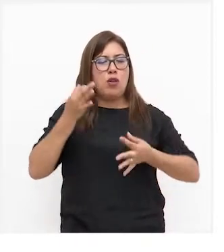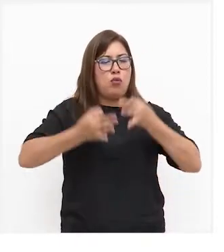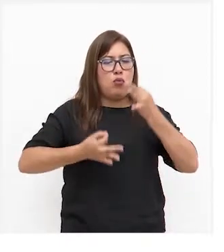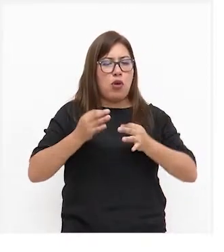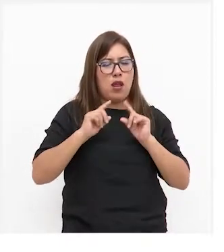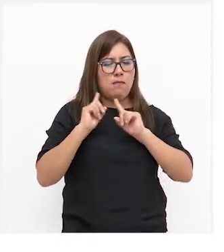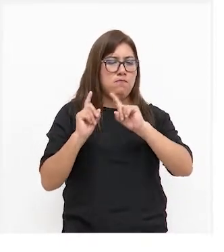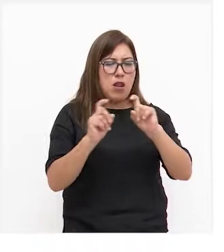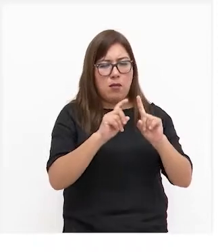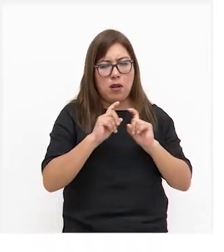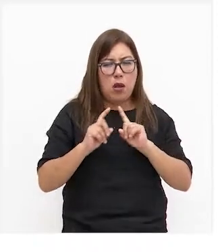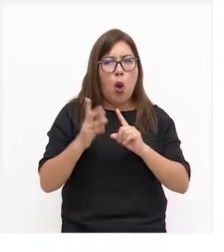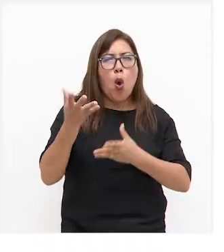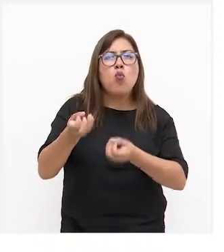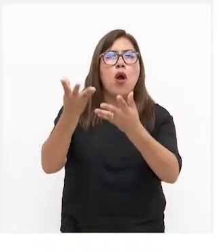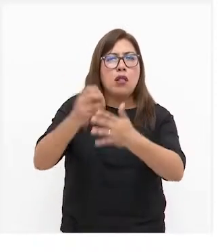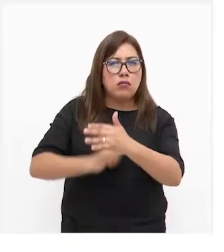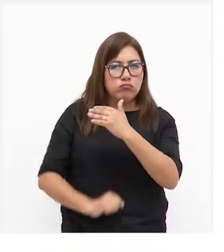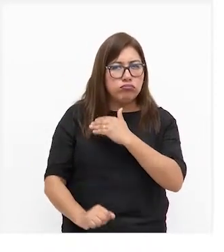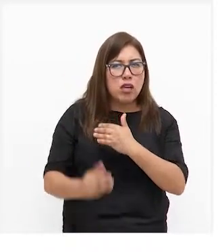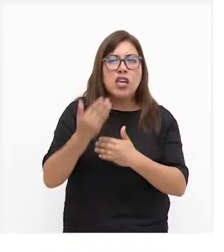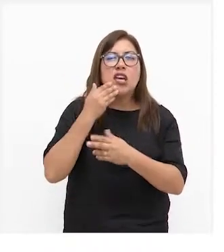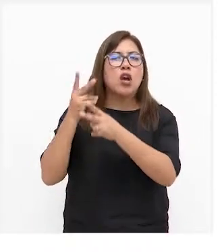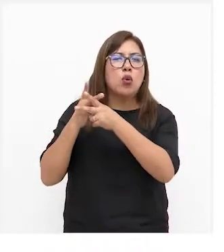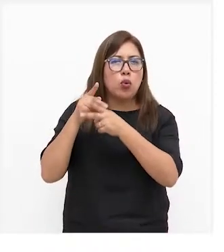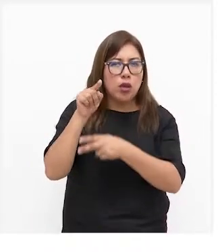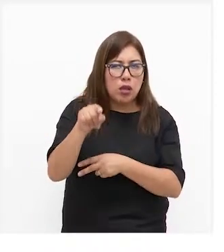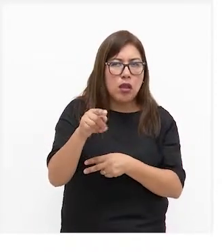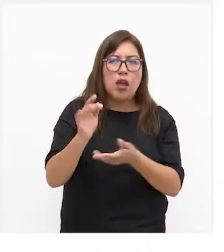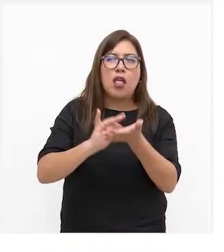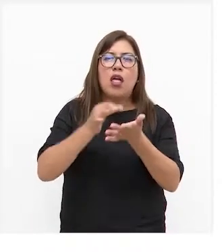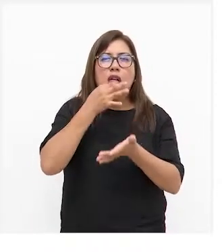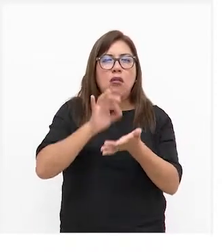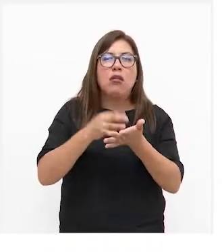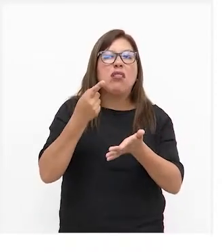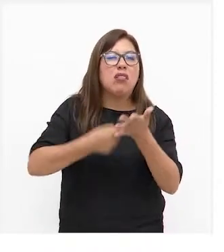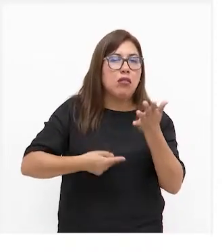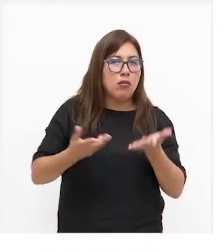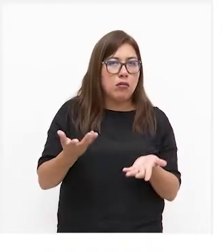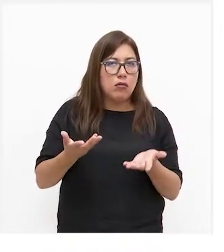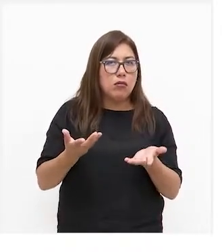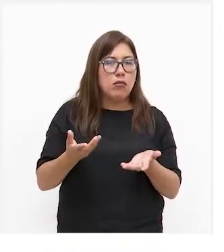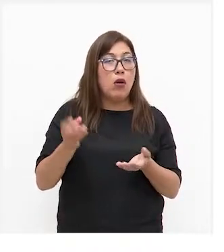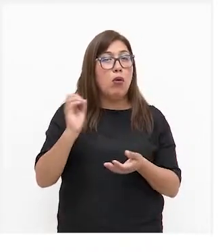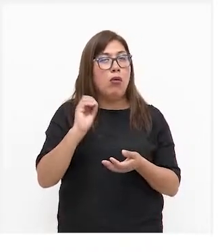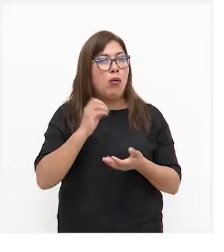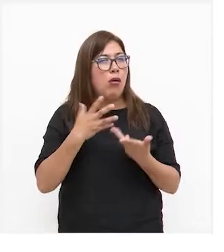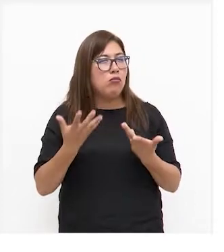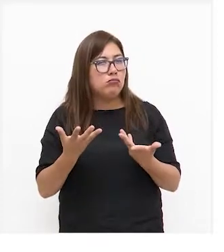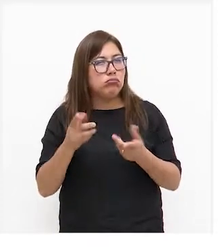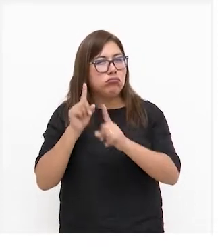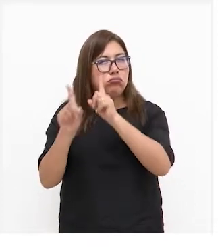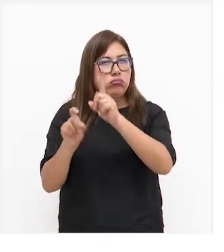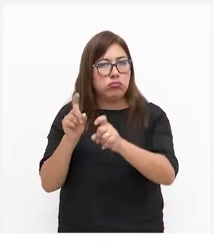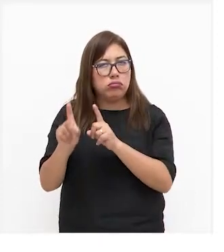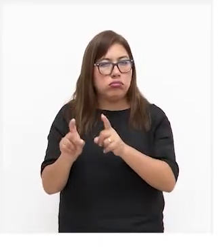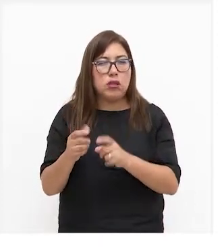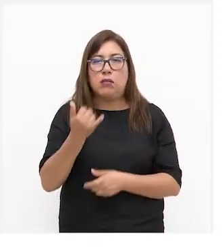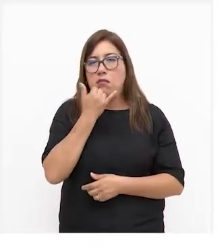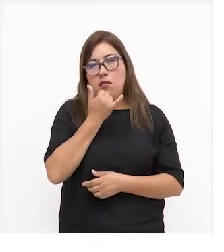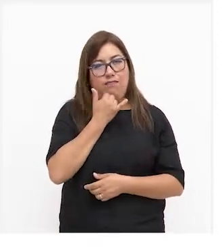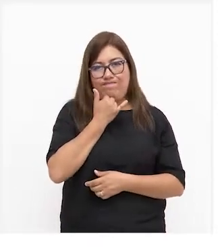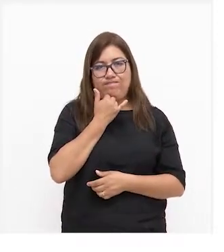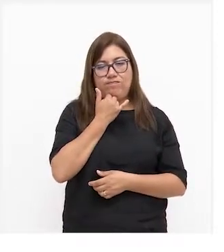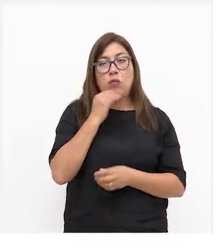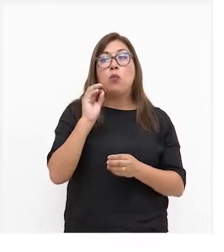se pregunta: ¿cuántos hijos tienes? ¿Quién te cuida? ¿Qué medicamentos tomas? No obstante, son preguntas